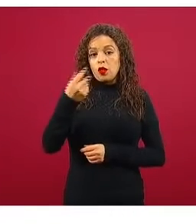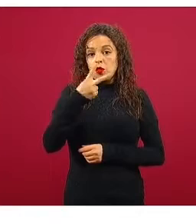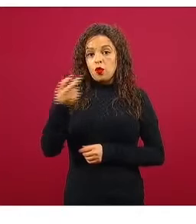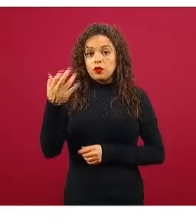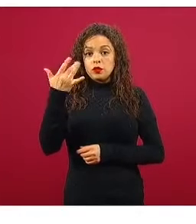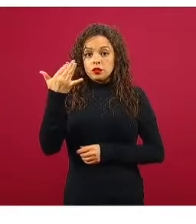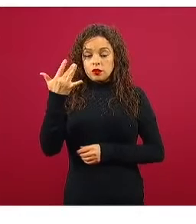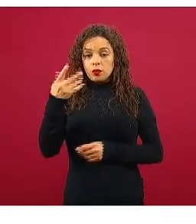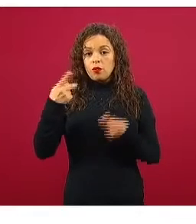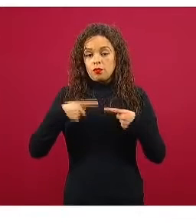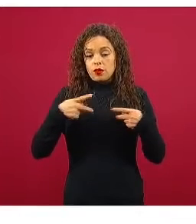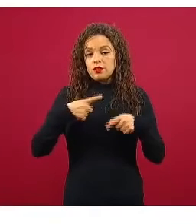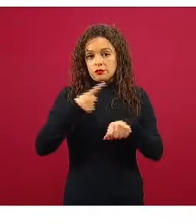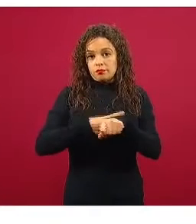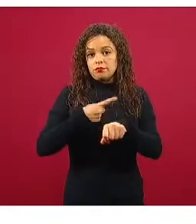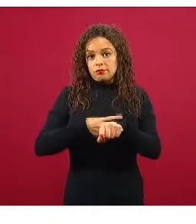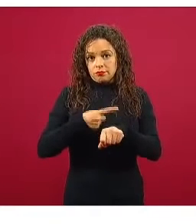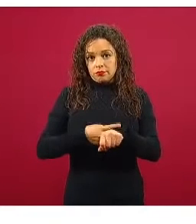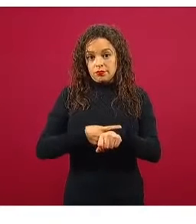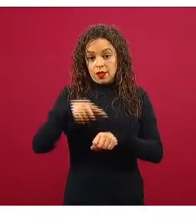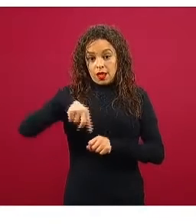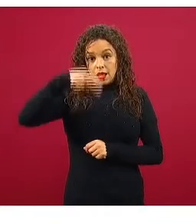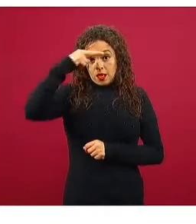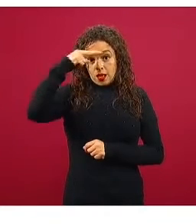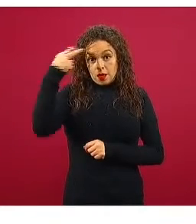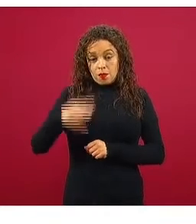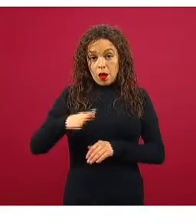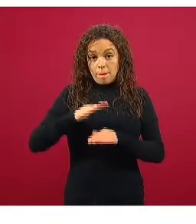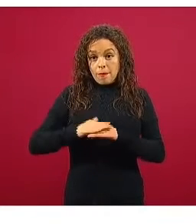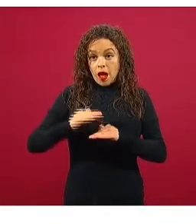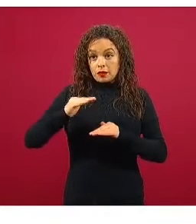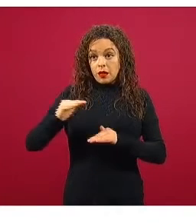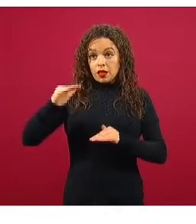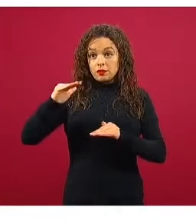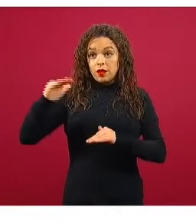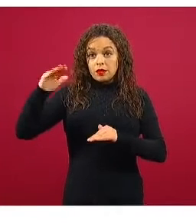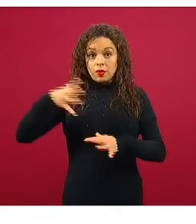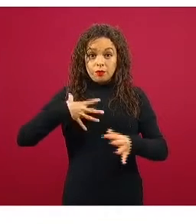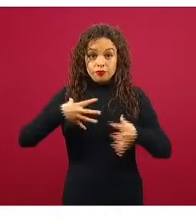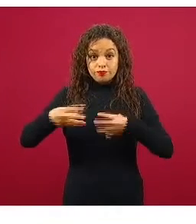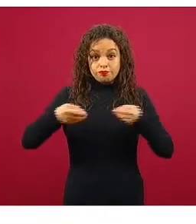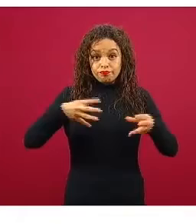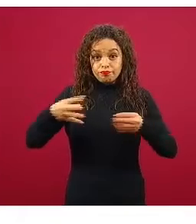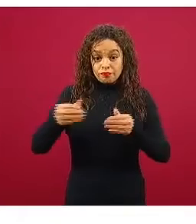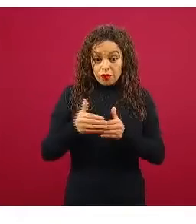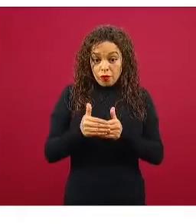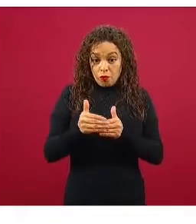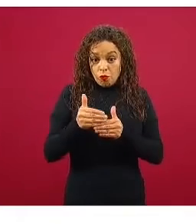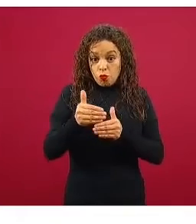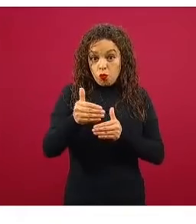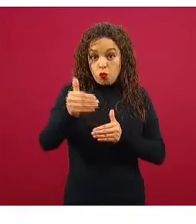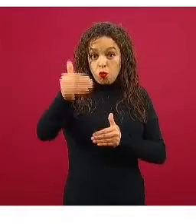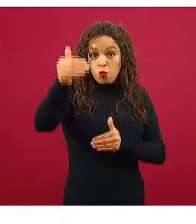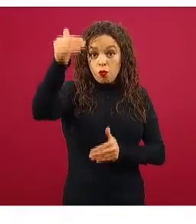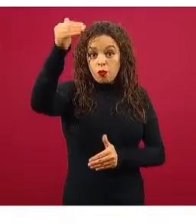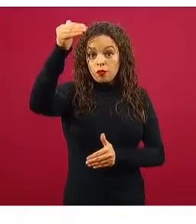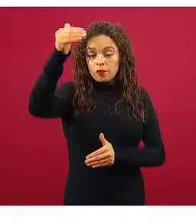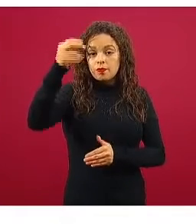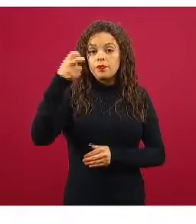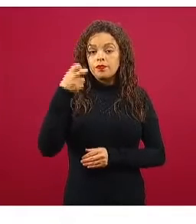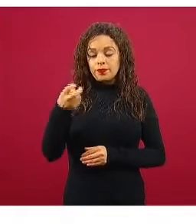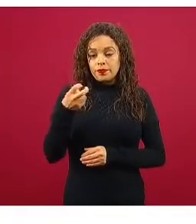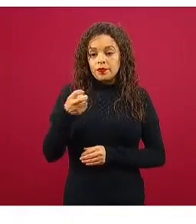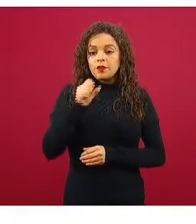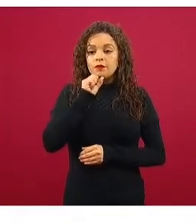casos, y en la medida que la epidemia en México vaya avanzando, veremos cómo de manera también asincrónica, porque hemos hablado